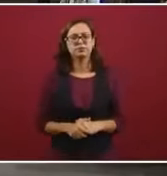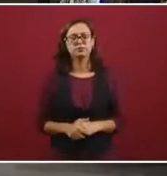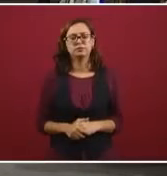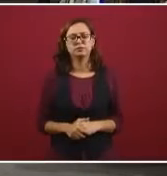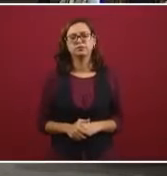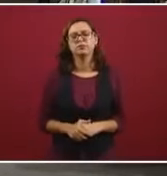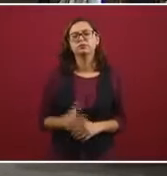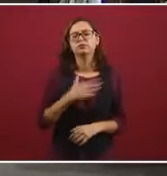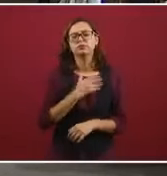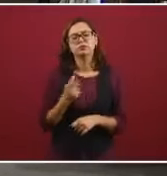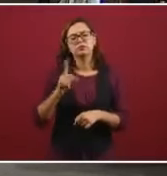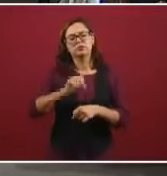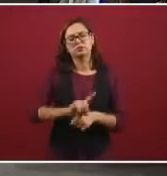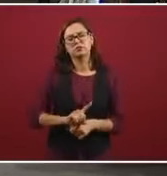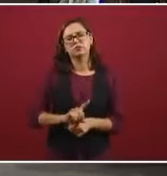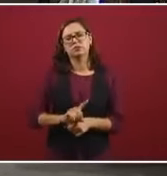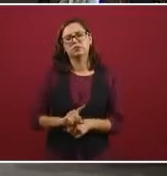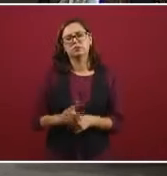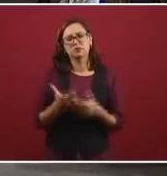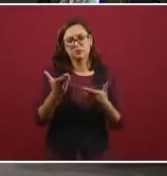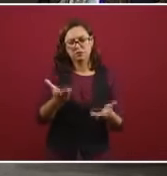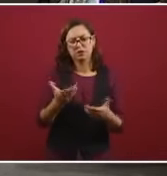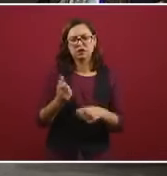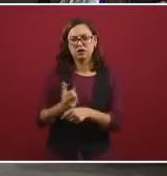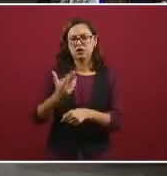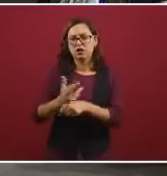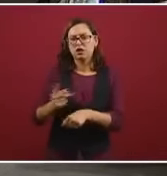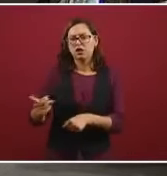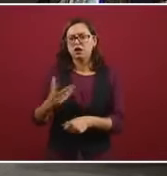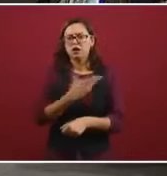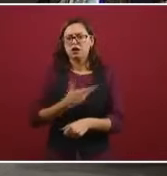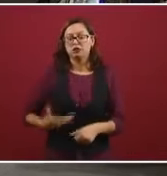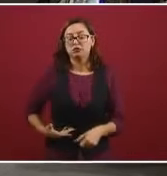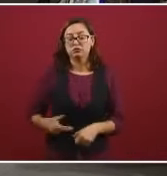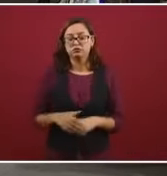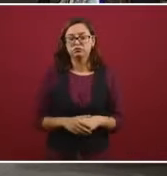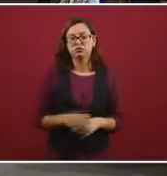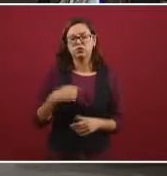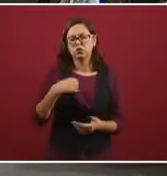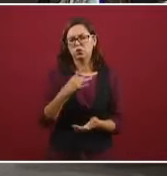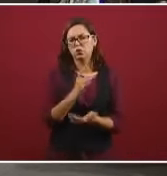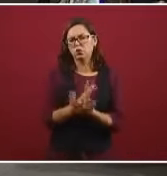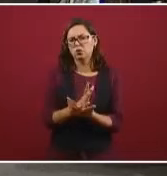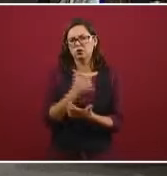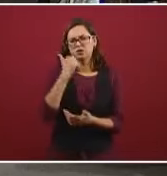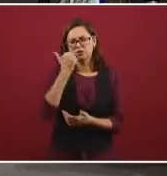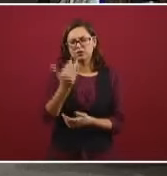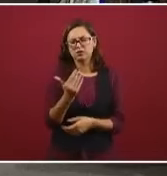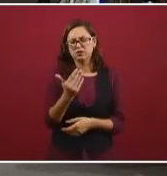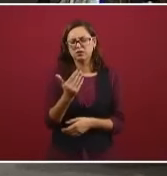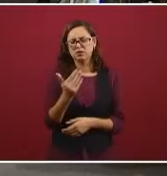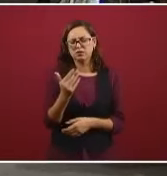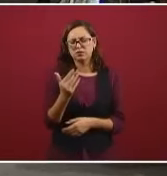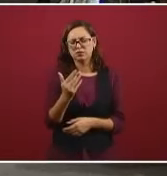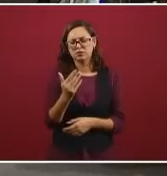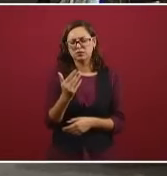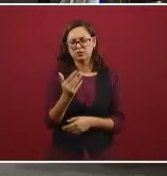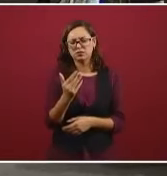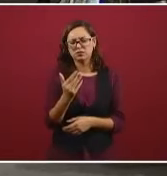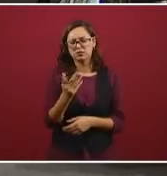Buenos días, señor canciller, buenos días, señor presidente, buenos días a todos, Urbana Barrera, el diario Ovaciones. Nada más para un pequeño apunte, ¿tiene usted el